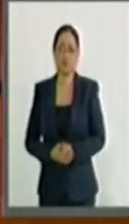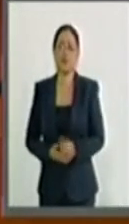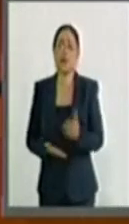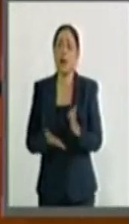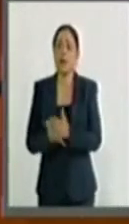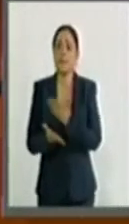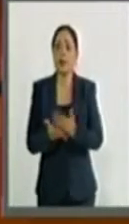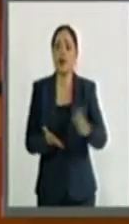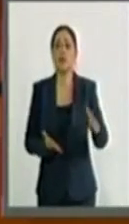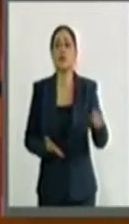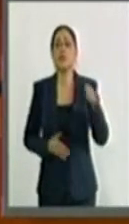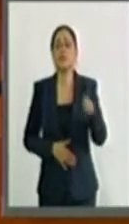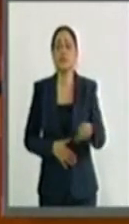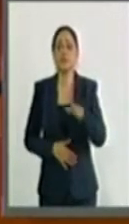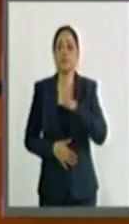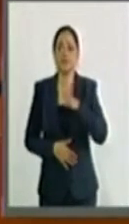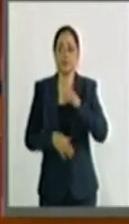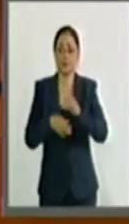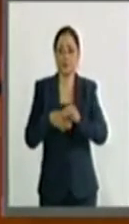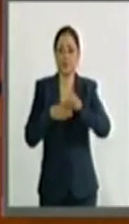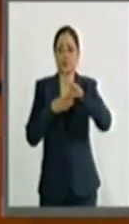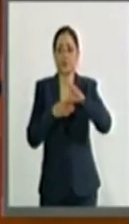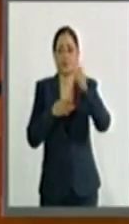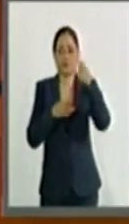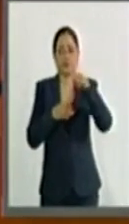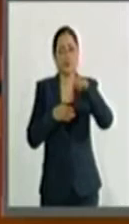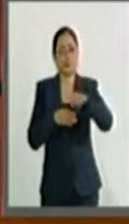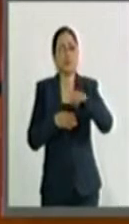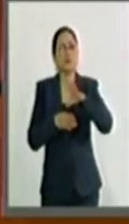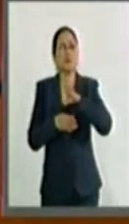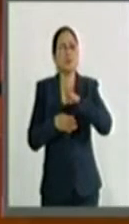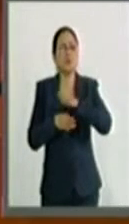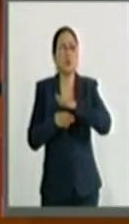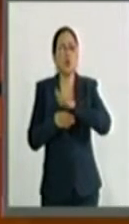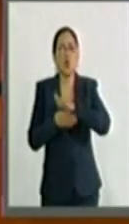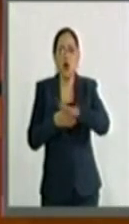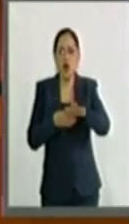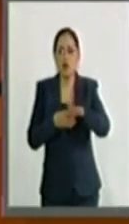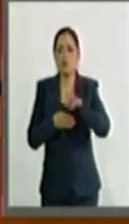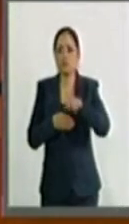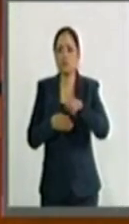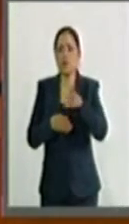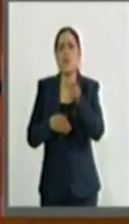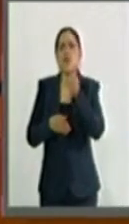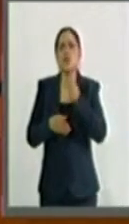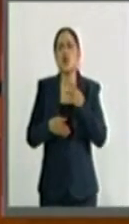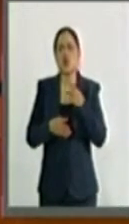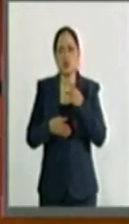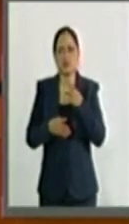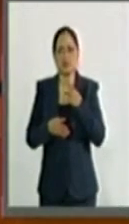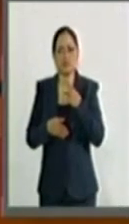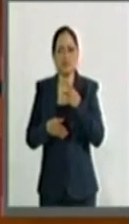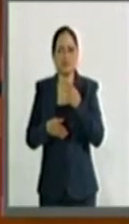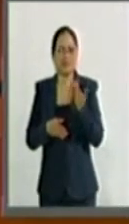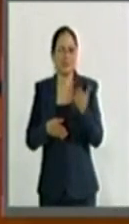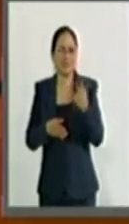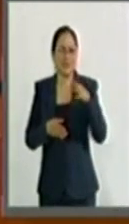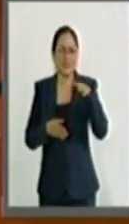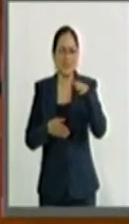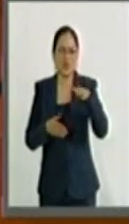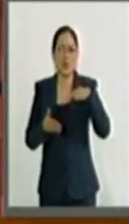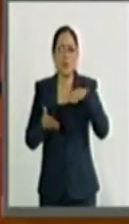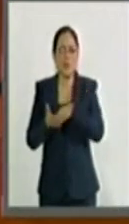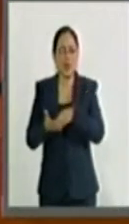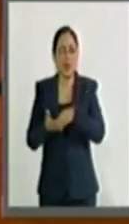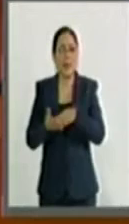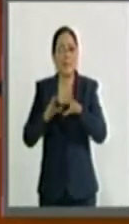Además, un incremento en la plataforma estimada de la producción petrolera en 19 mil